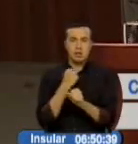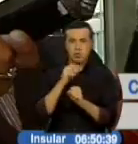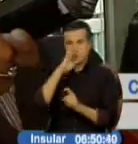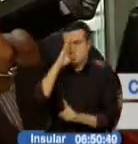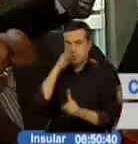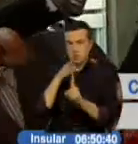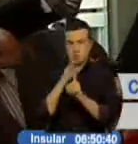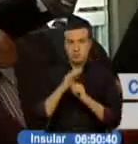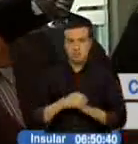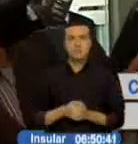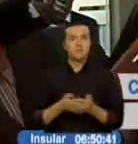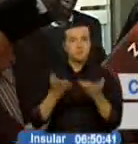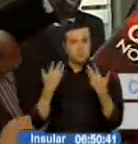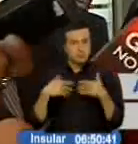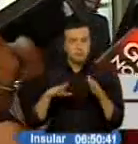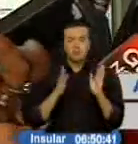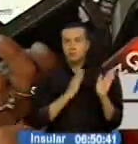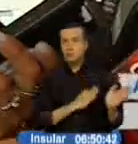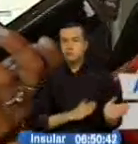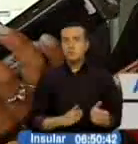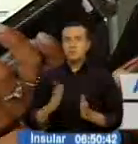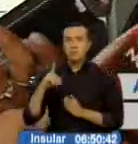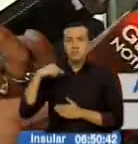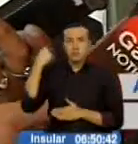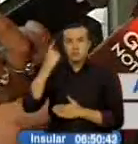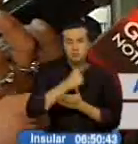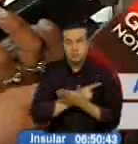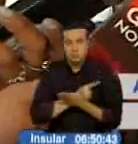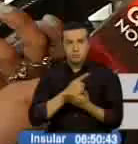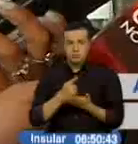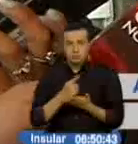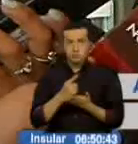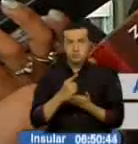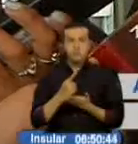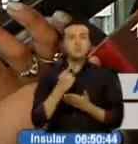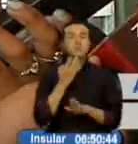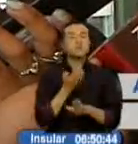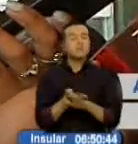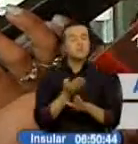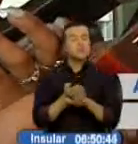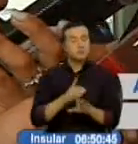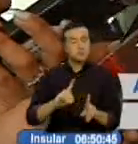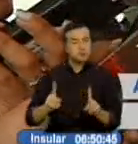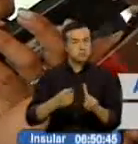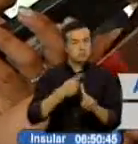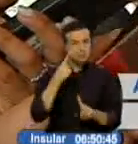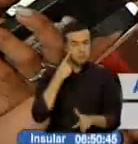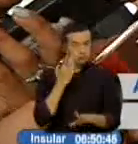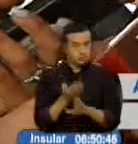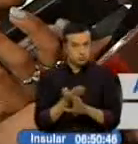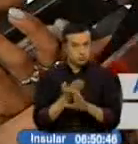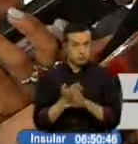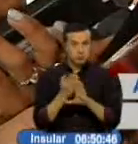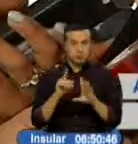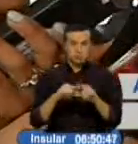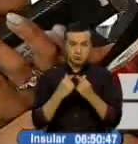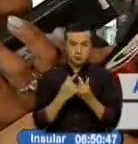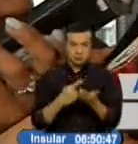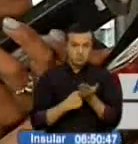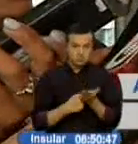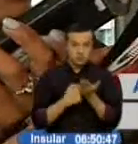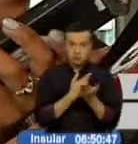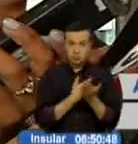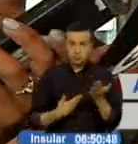propósito. Y estamos ya desarrollando para la próxima semana una propuesta que primero presentaré evidentemente en el gabinete de aprobación